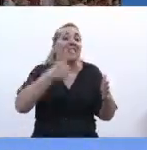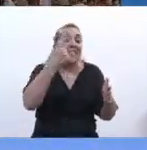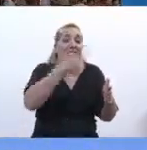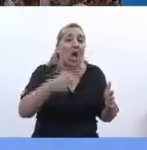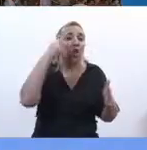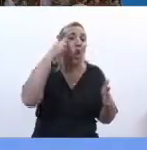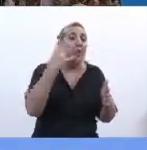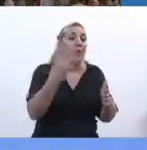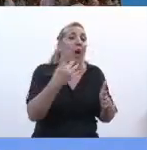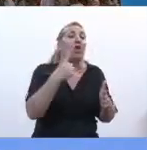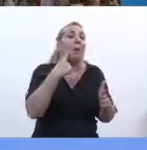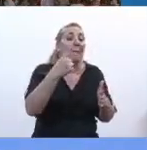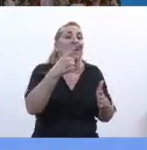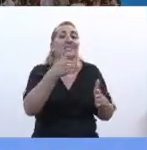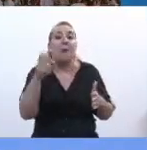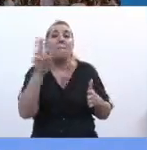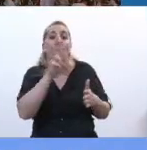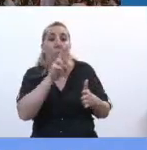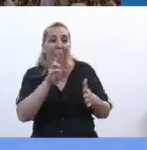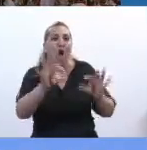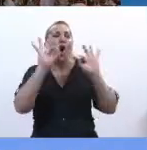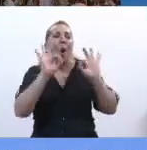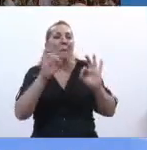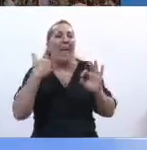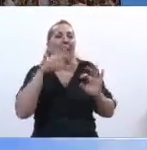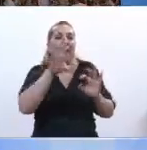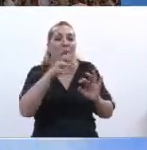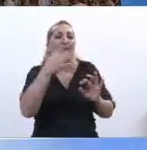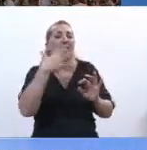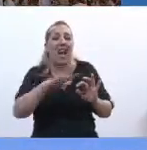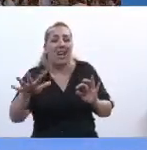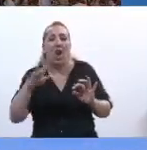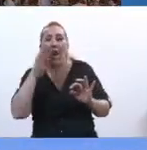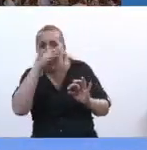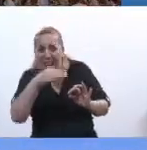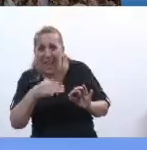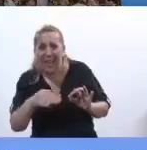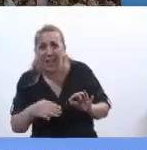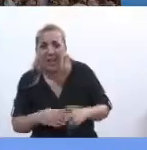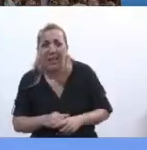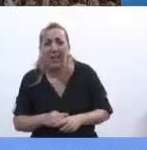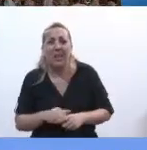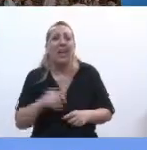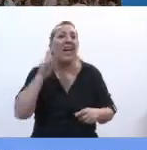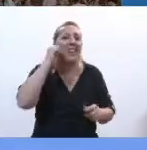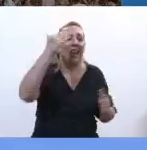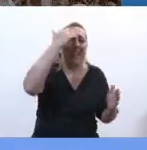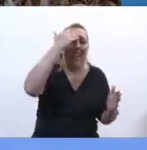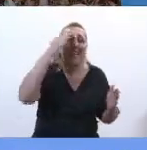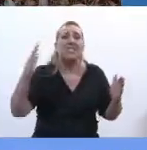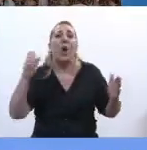100 mujeres en la provincia de río negro que entre 15 y 49 años